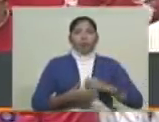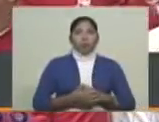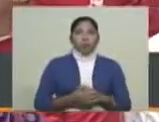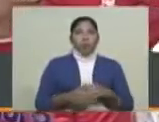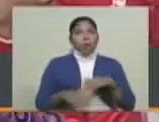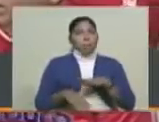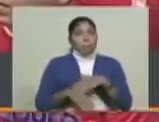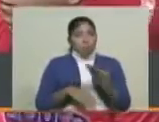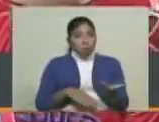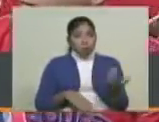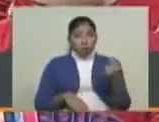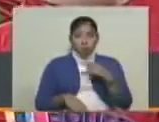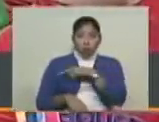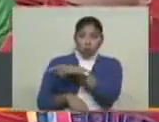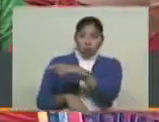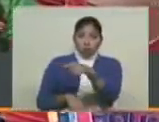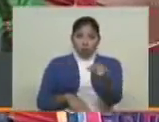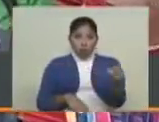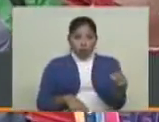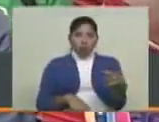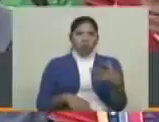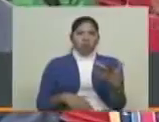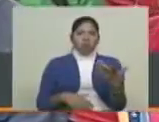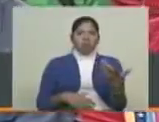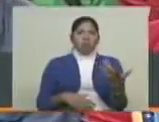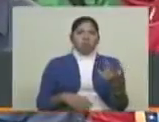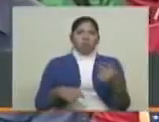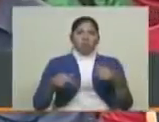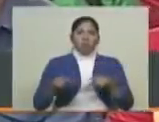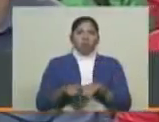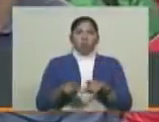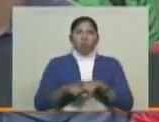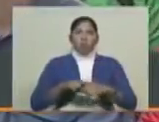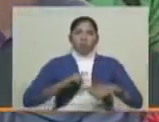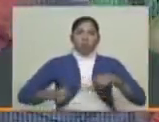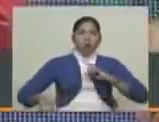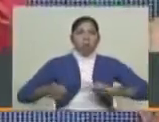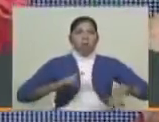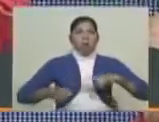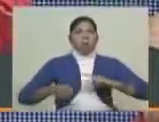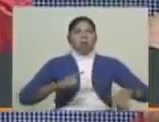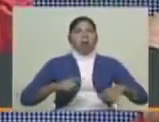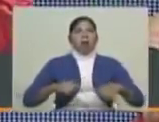Porque de ellos, gobernar este país por la vía que fuese,